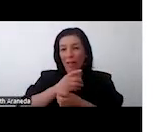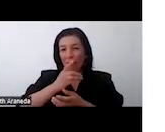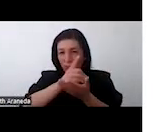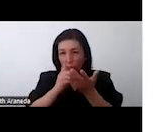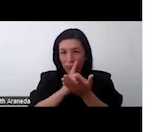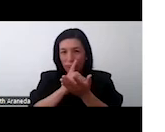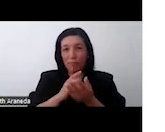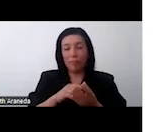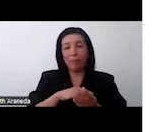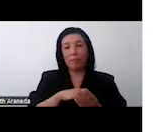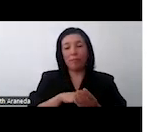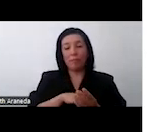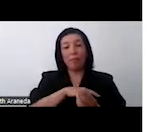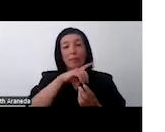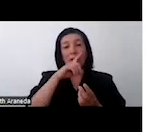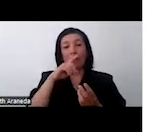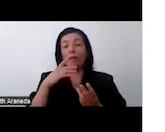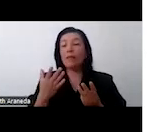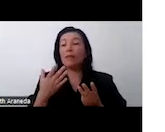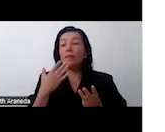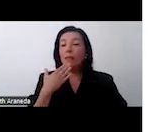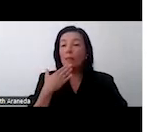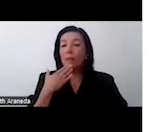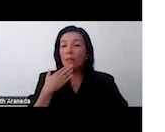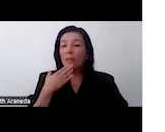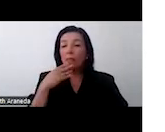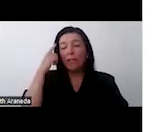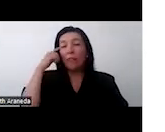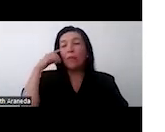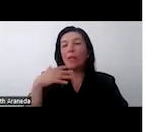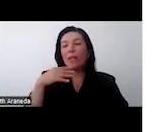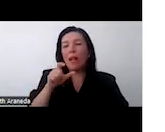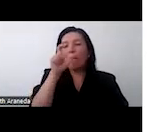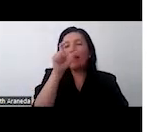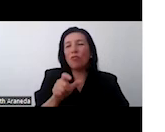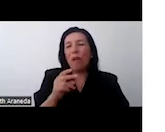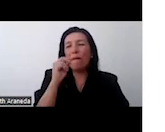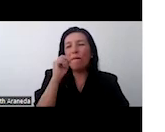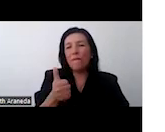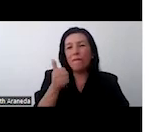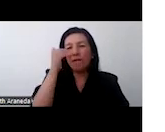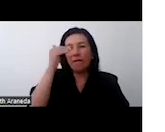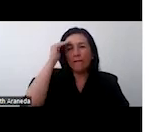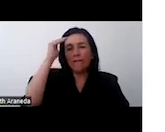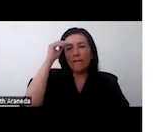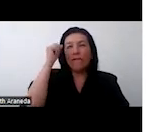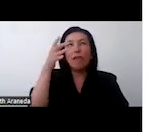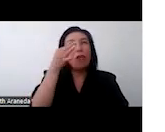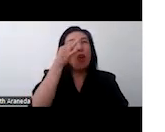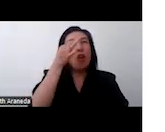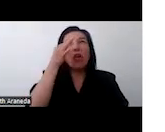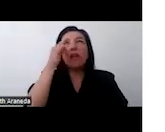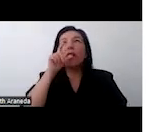y también era importante involucrar a alguien que tuviera la expertise de la observación de las aves, el conocimiento